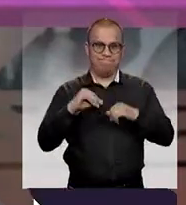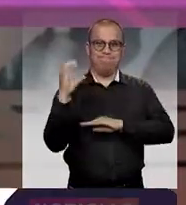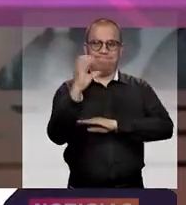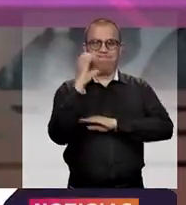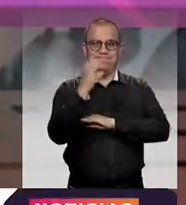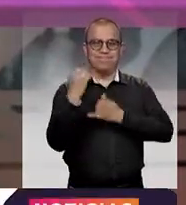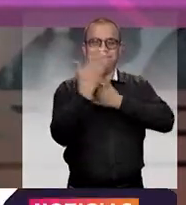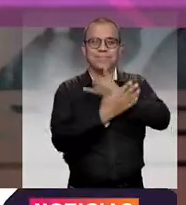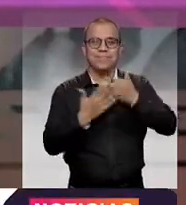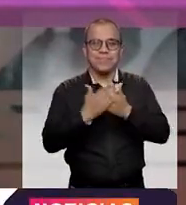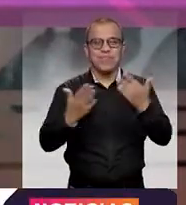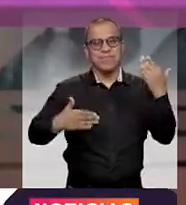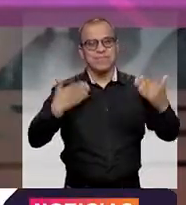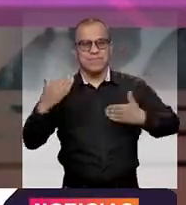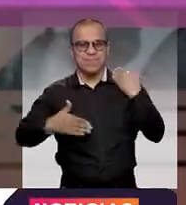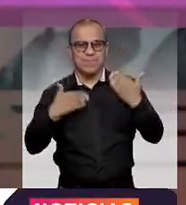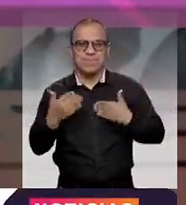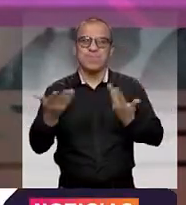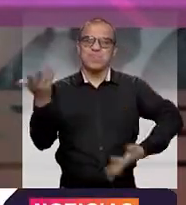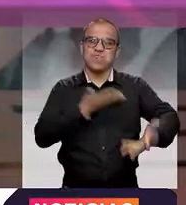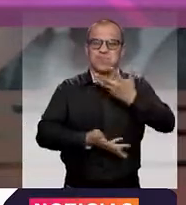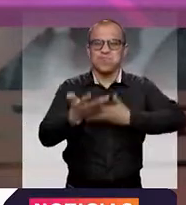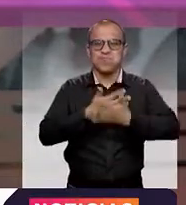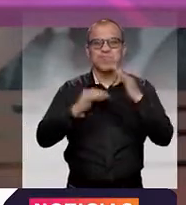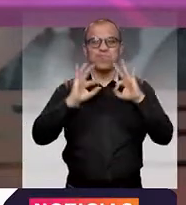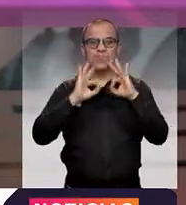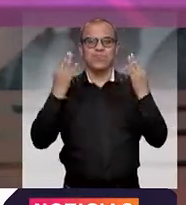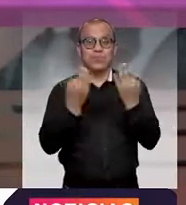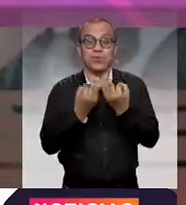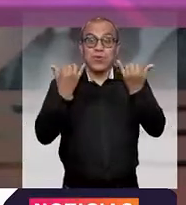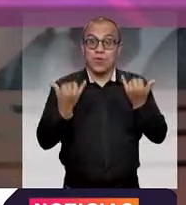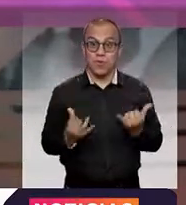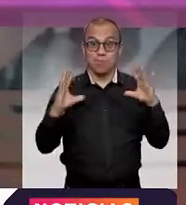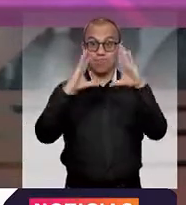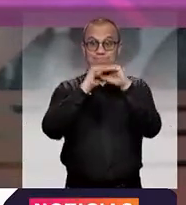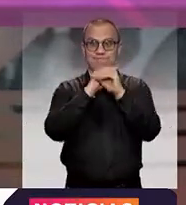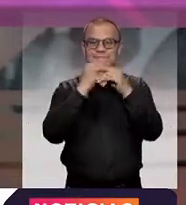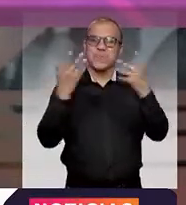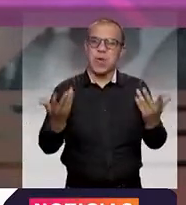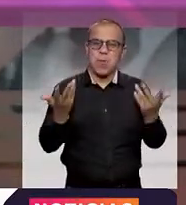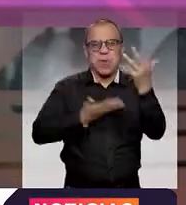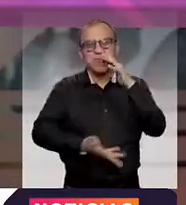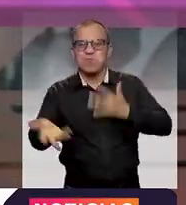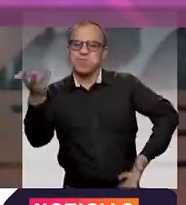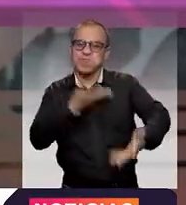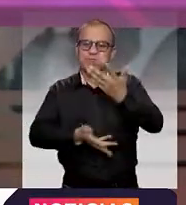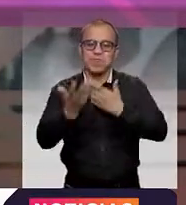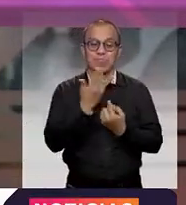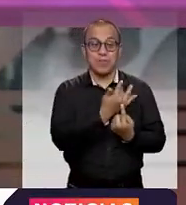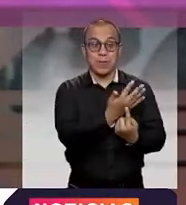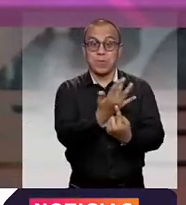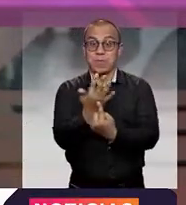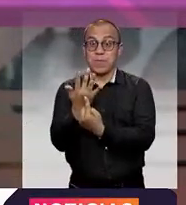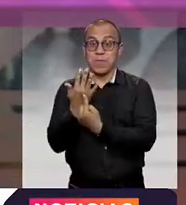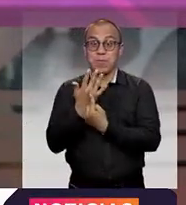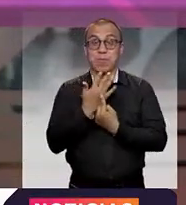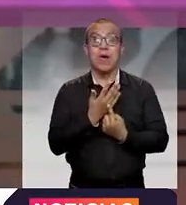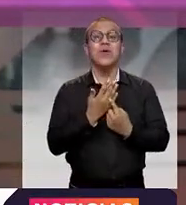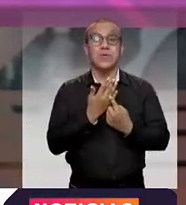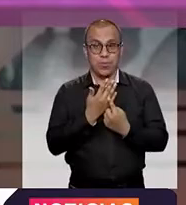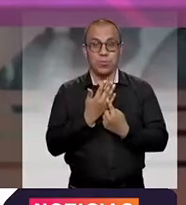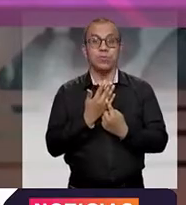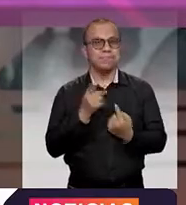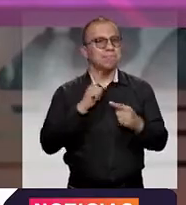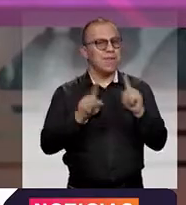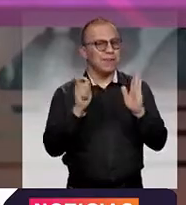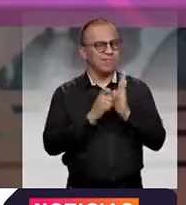país. Fechas de alegría, de compartir en familia y esta noche, momento para encender las velas en muchos hogares, pero también de